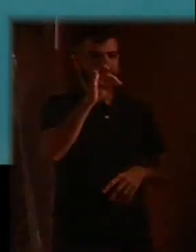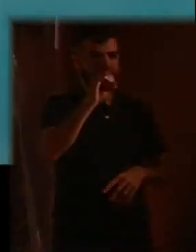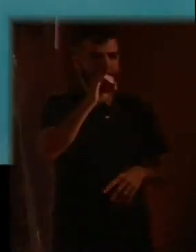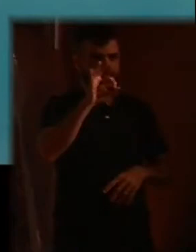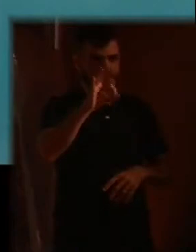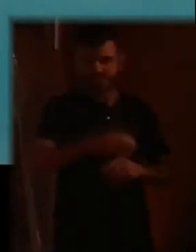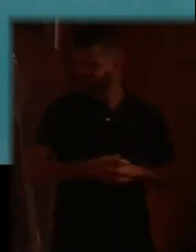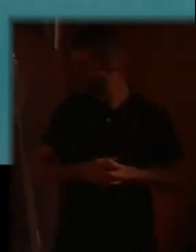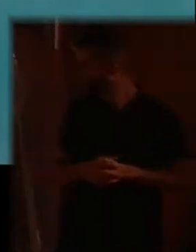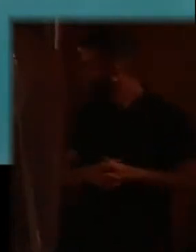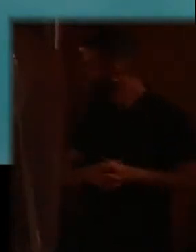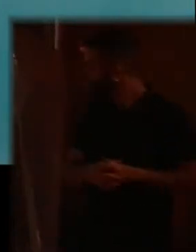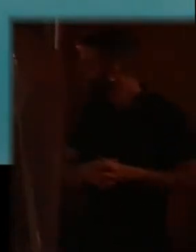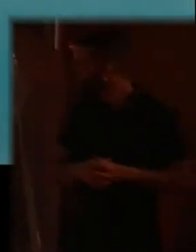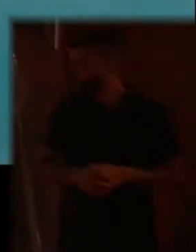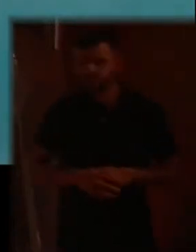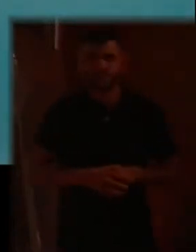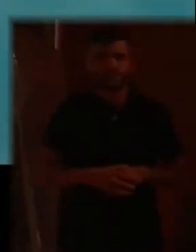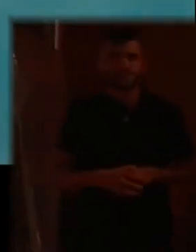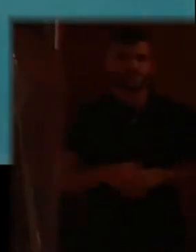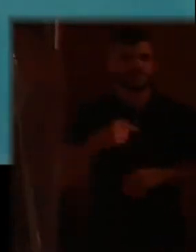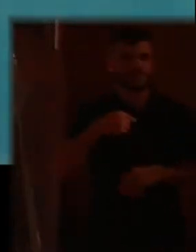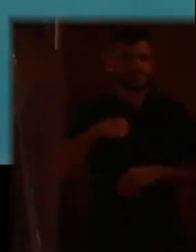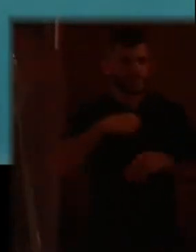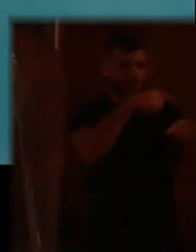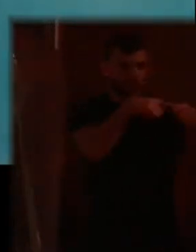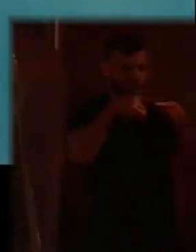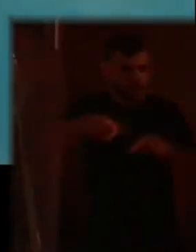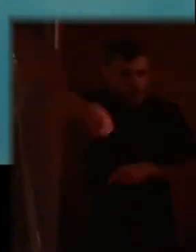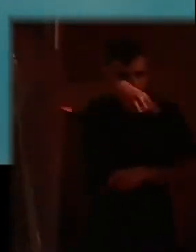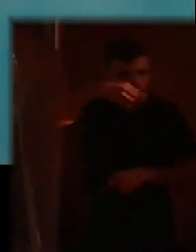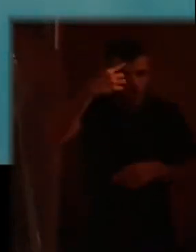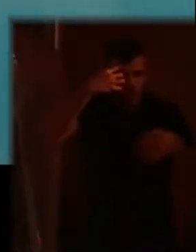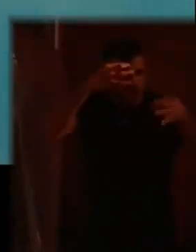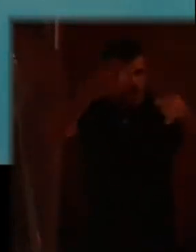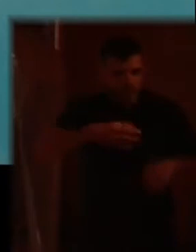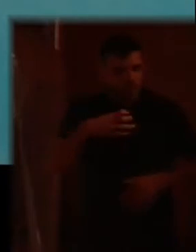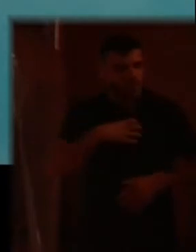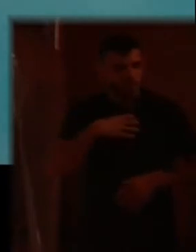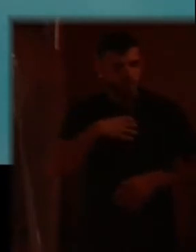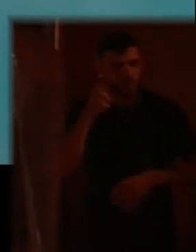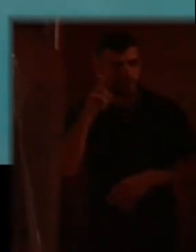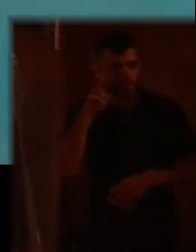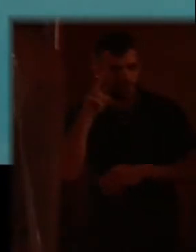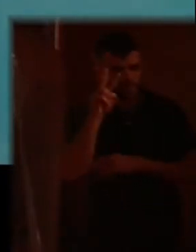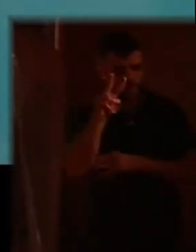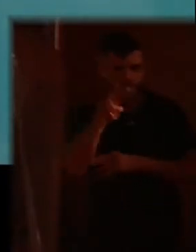Yo he visto cosas que vosotros no creeríais.